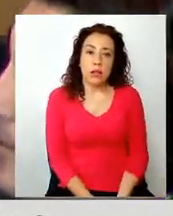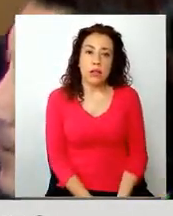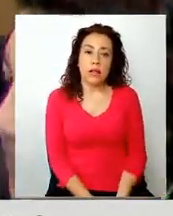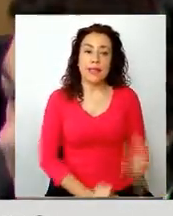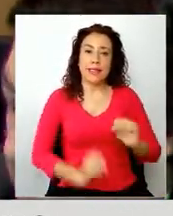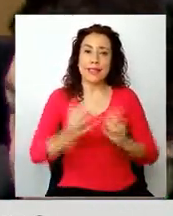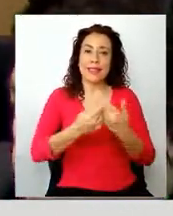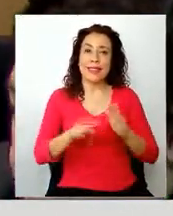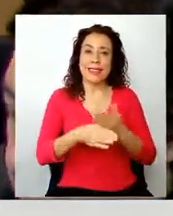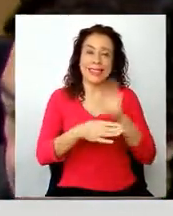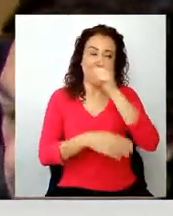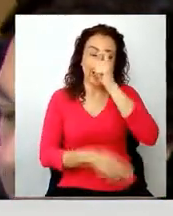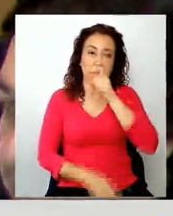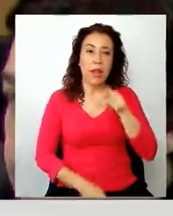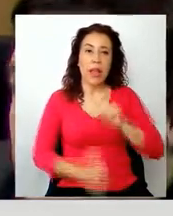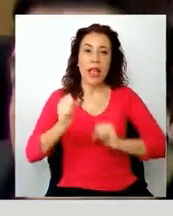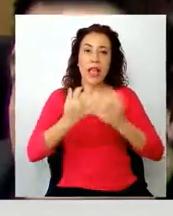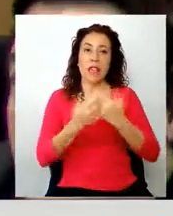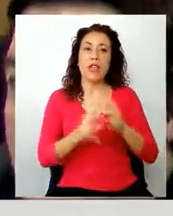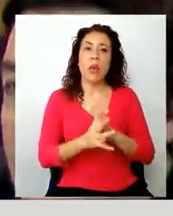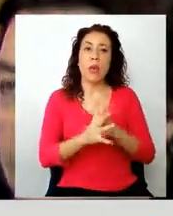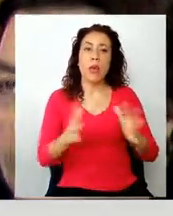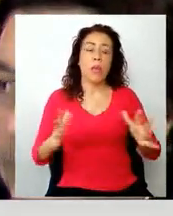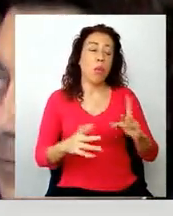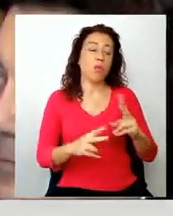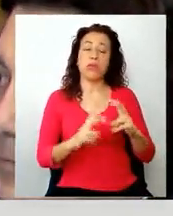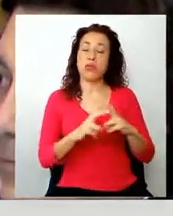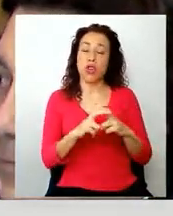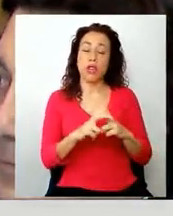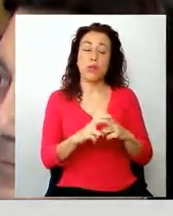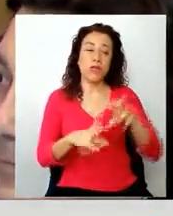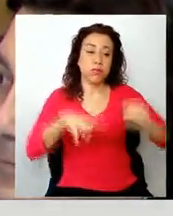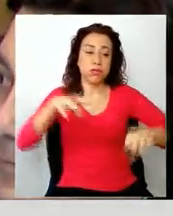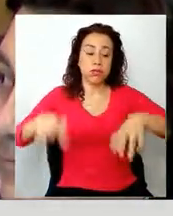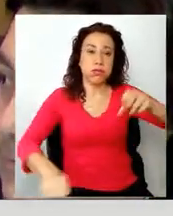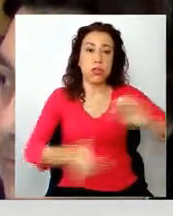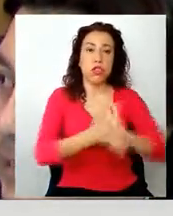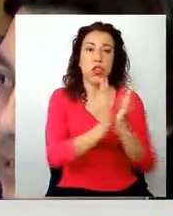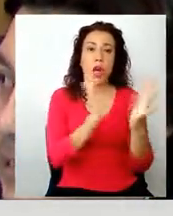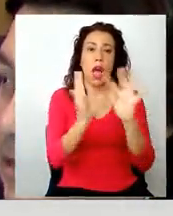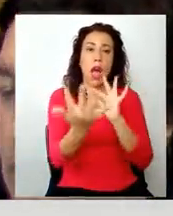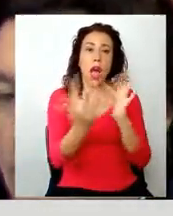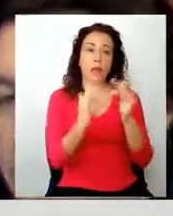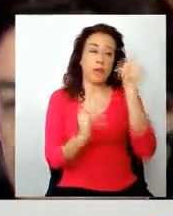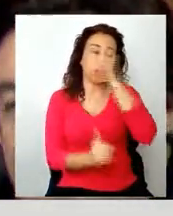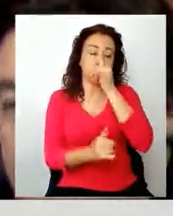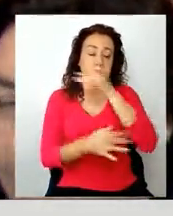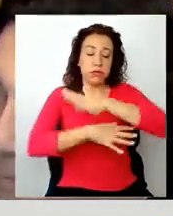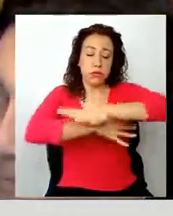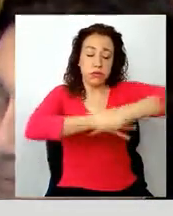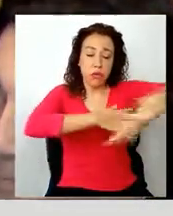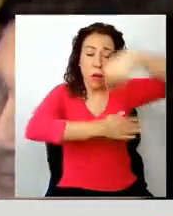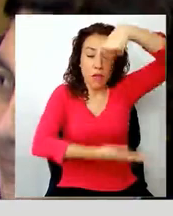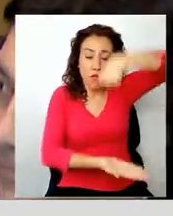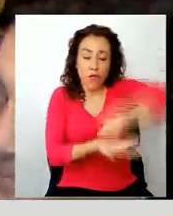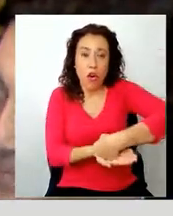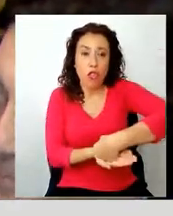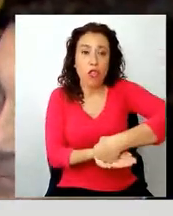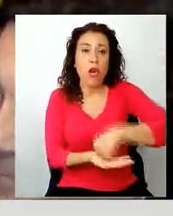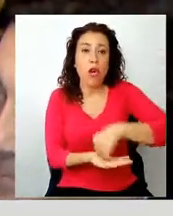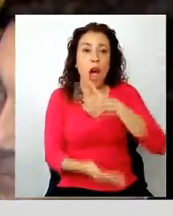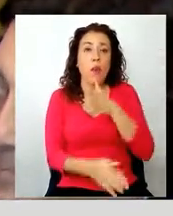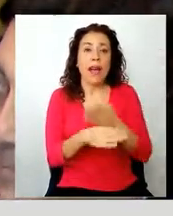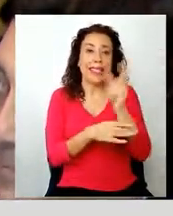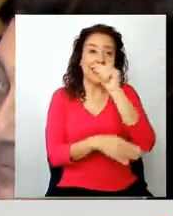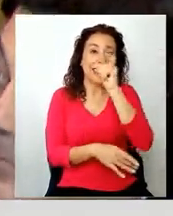extremadamente tóxica y depredadora del medio ambiente contamina los fondos marinos y el agua salmones con